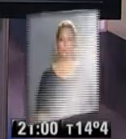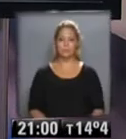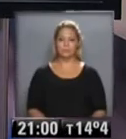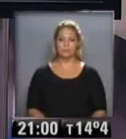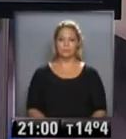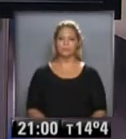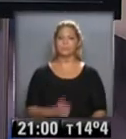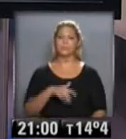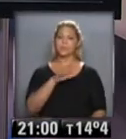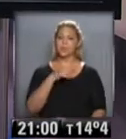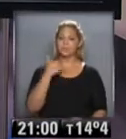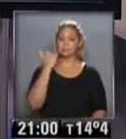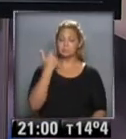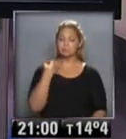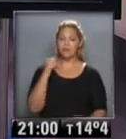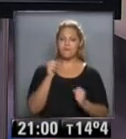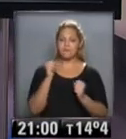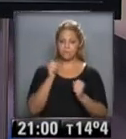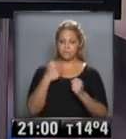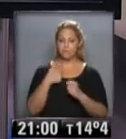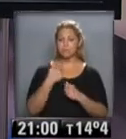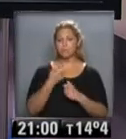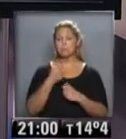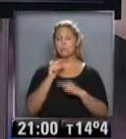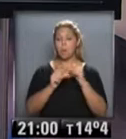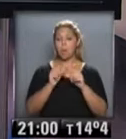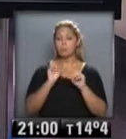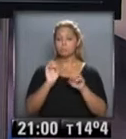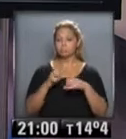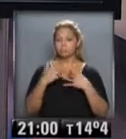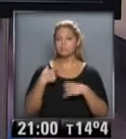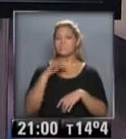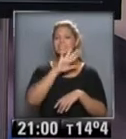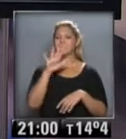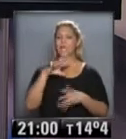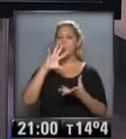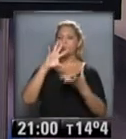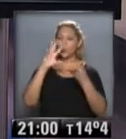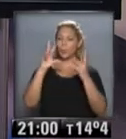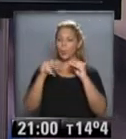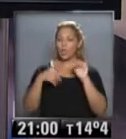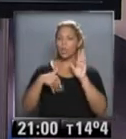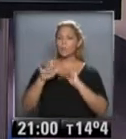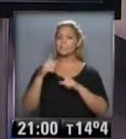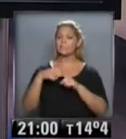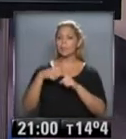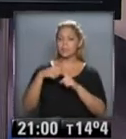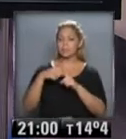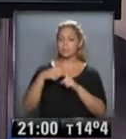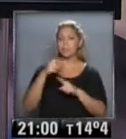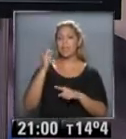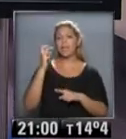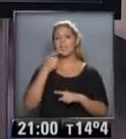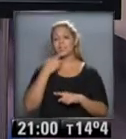ya ha ingresado aire frío, vientos del sector sur, buenas condiciones meteorológicas con cielo algo parcialmente nublado, máximas que rondarán los 19 a